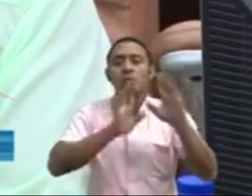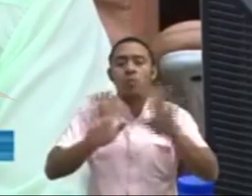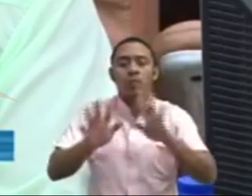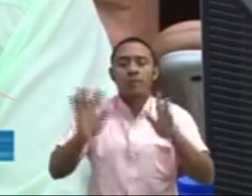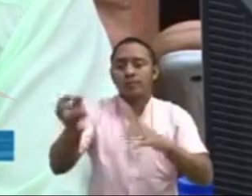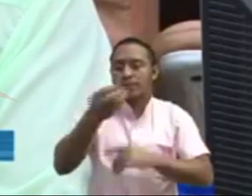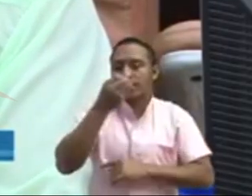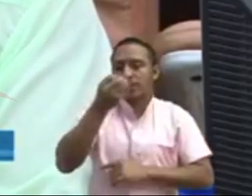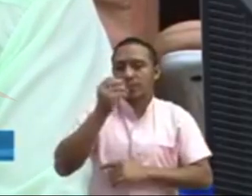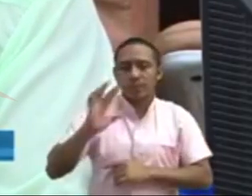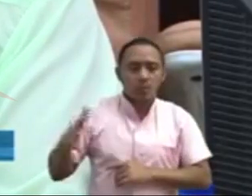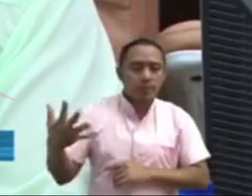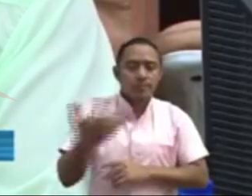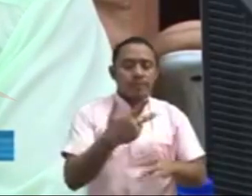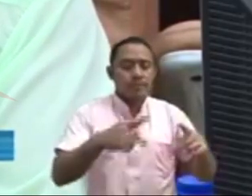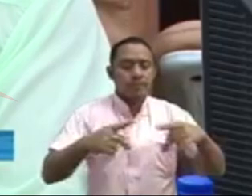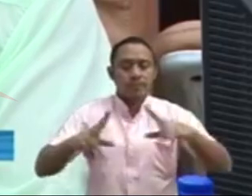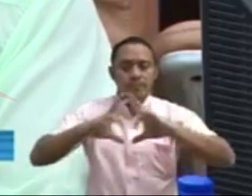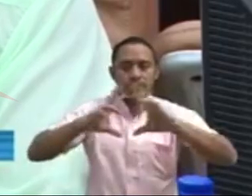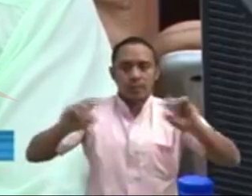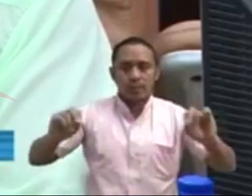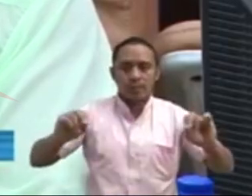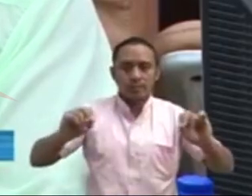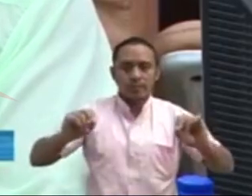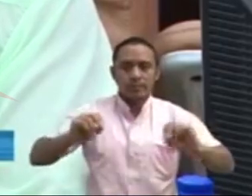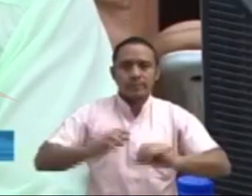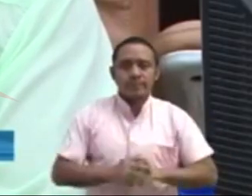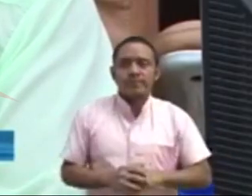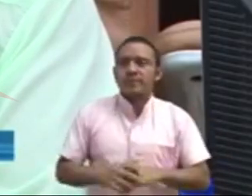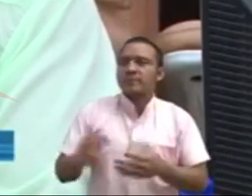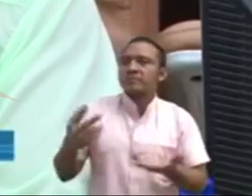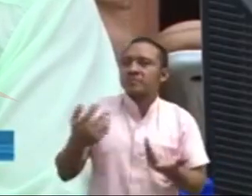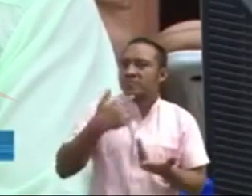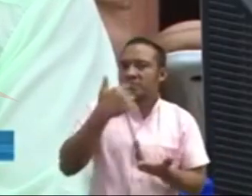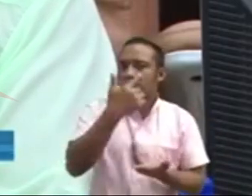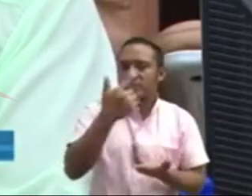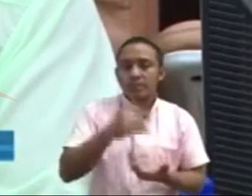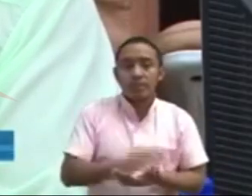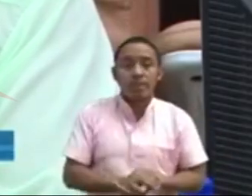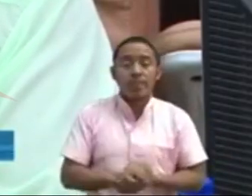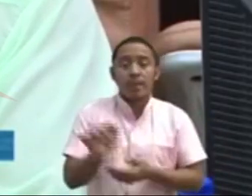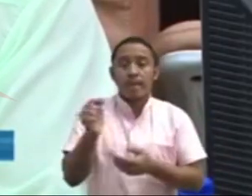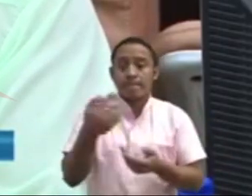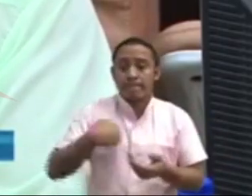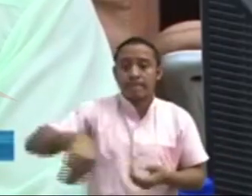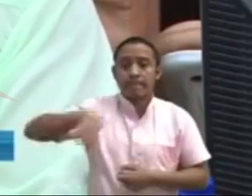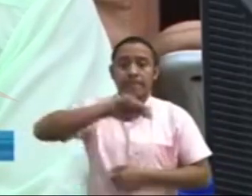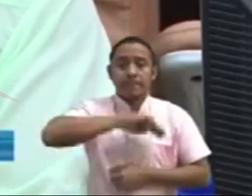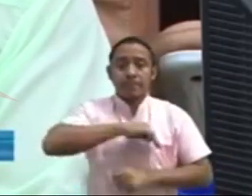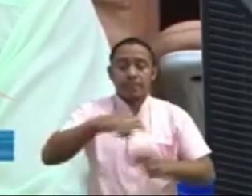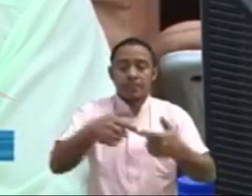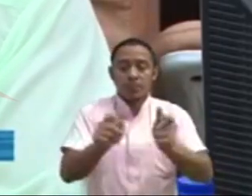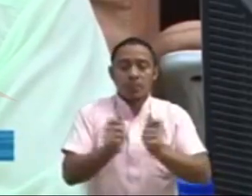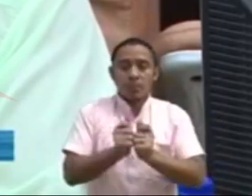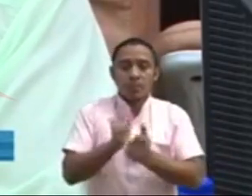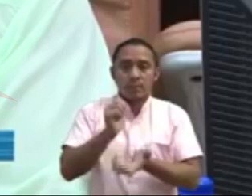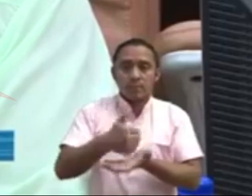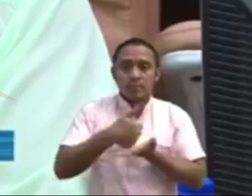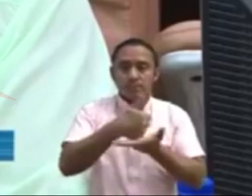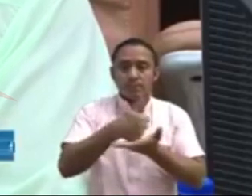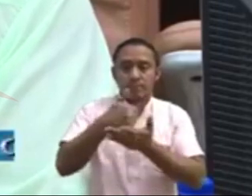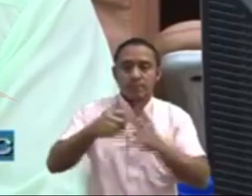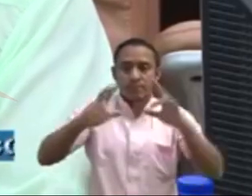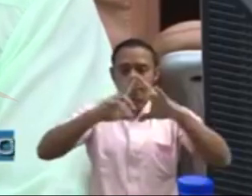alimentaria de todos los nicaragüenses. Nos referimos a los integrantes del Movimiento Cooperativo